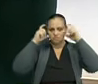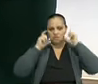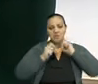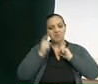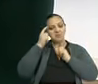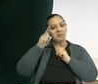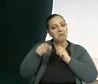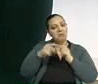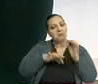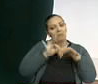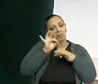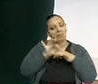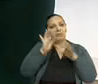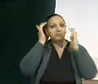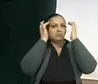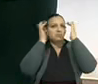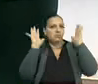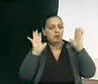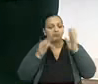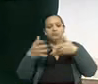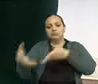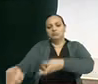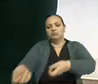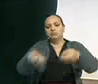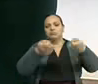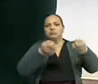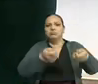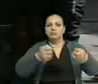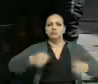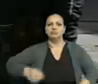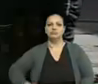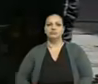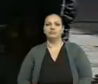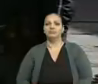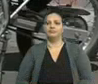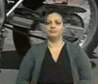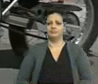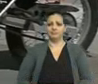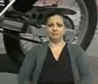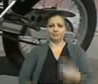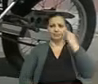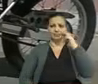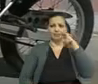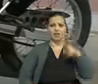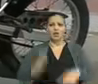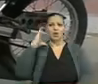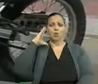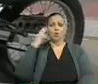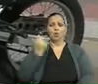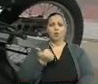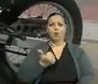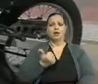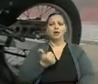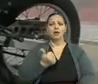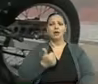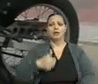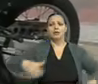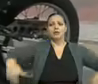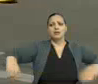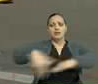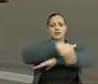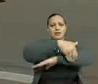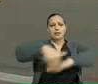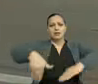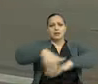muerte haya sido por COVID-19. Un joven de 24 años de edad falleció en una acera del sector de la Chola Cuencana de la